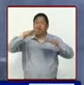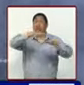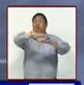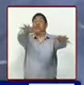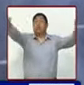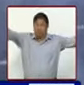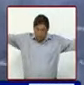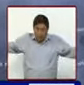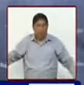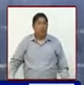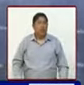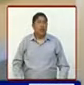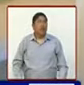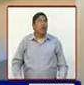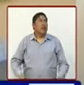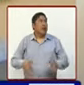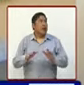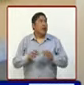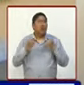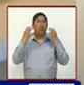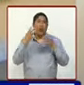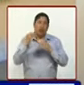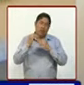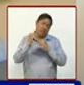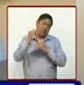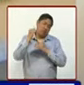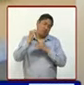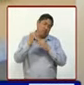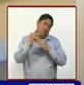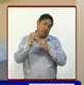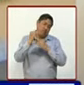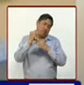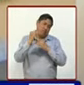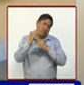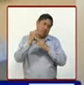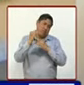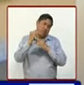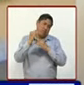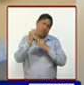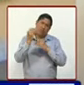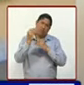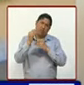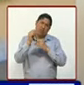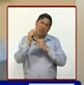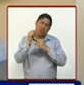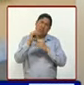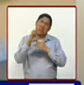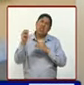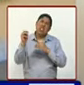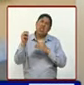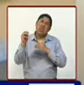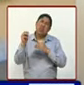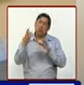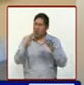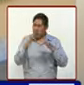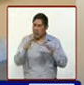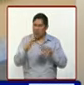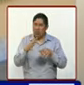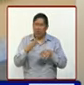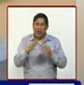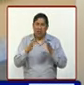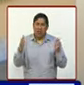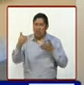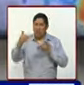caudal. Bueno, en milímetros estamos viendo entre 20 y 40 milímetros lo que se ha podido registrar el fin de semana